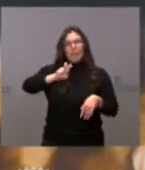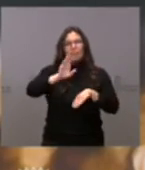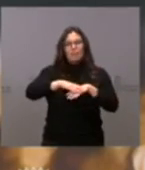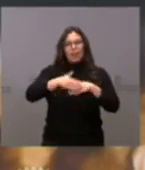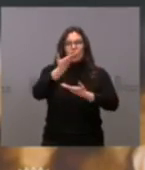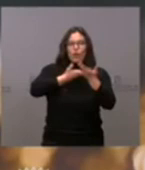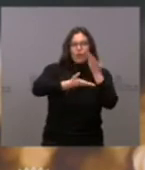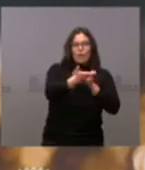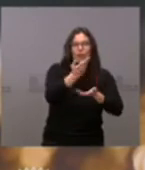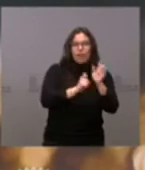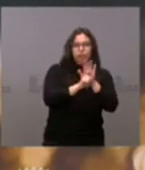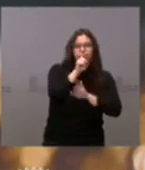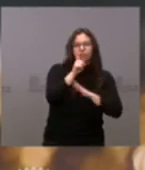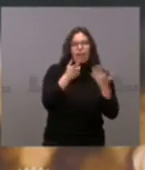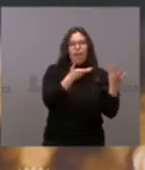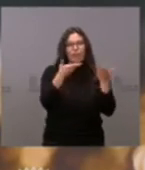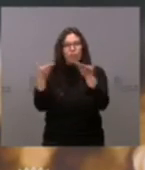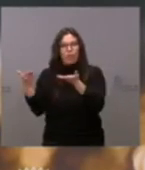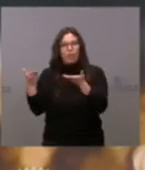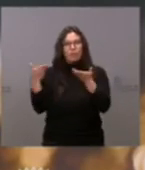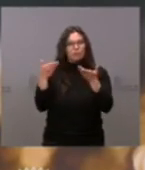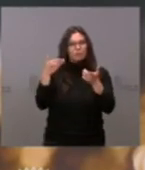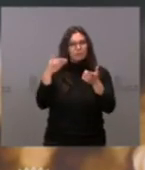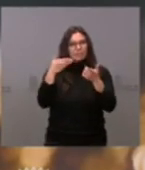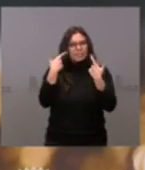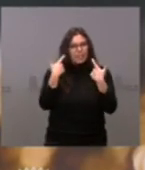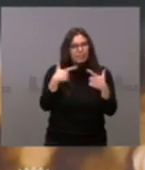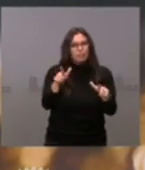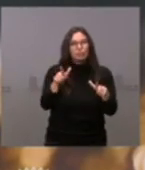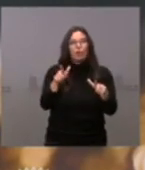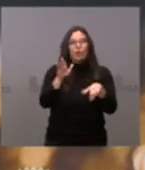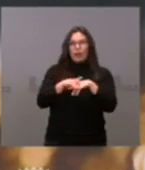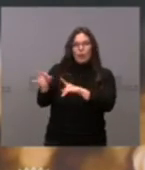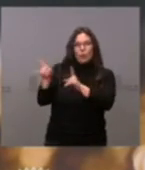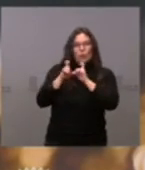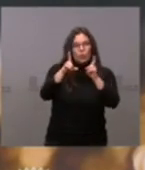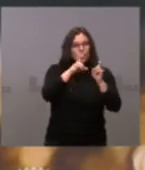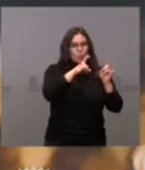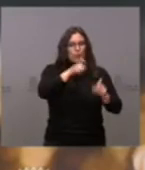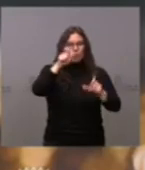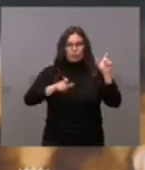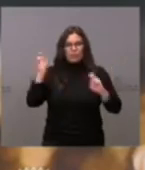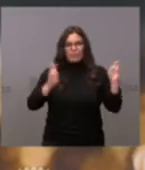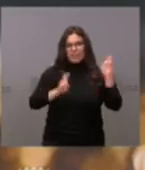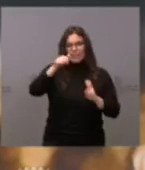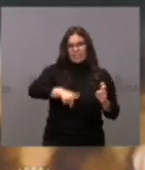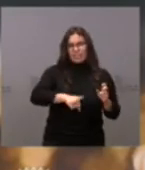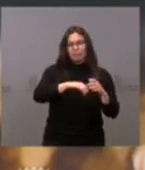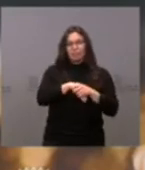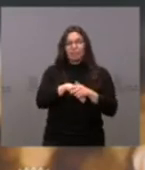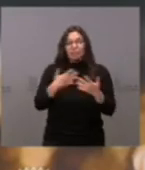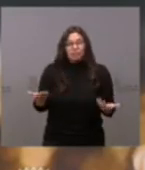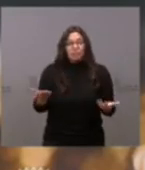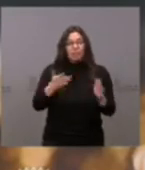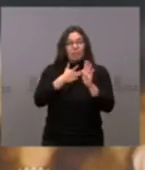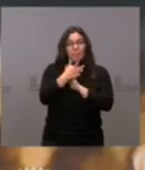colaborar en la remontada en la presencia de visitantes en nuestra comunidad autónoma por tanto